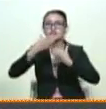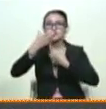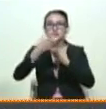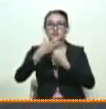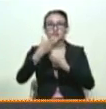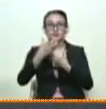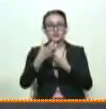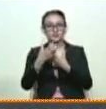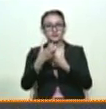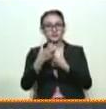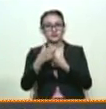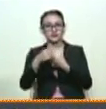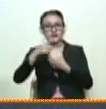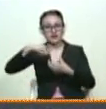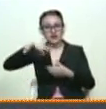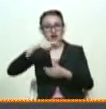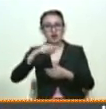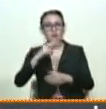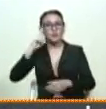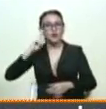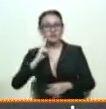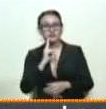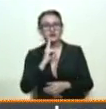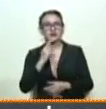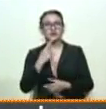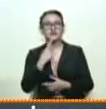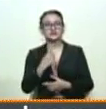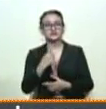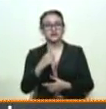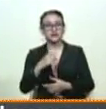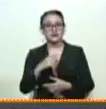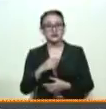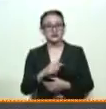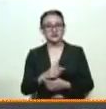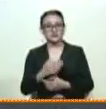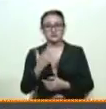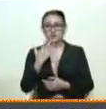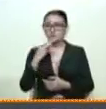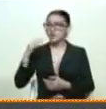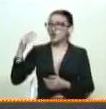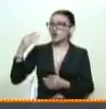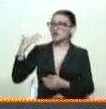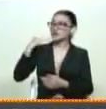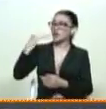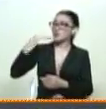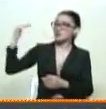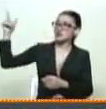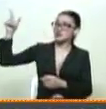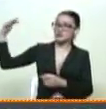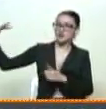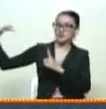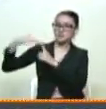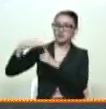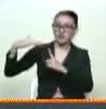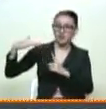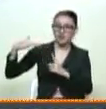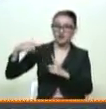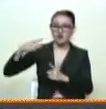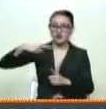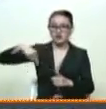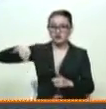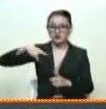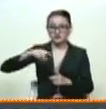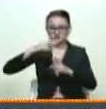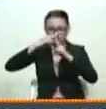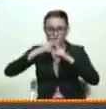bolivariano, que dice: y si el brazo extranjero se atreve a infamar de este suelo el